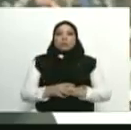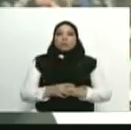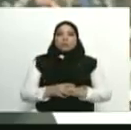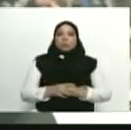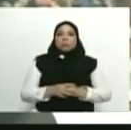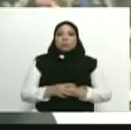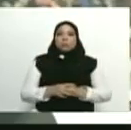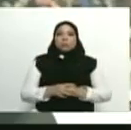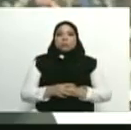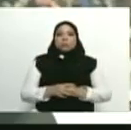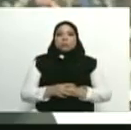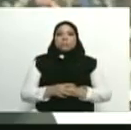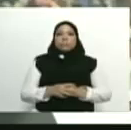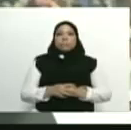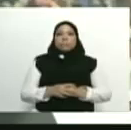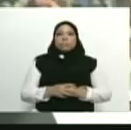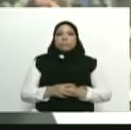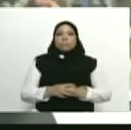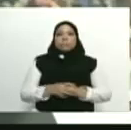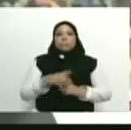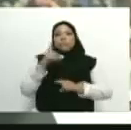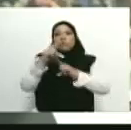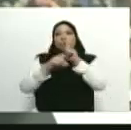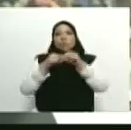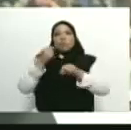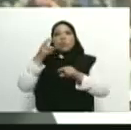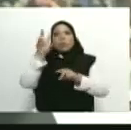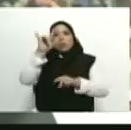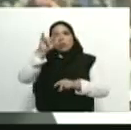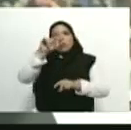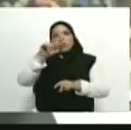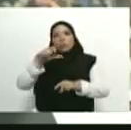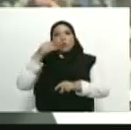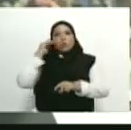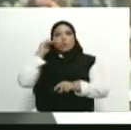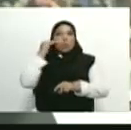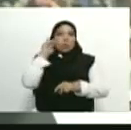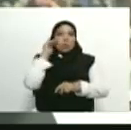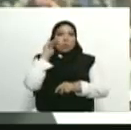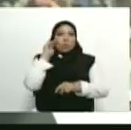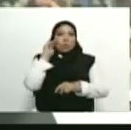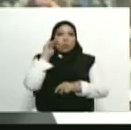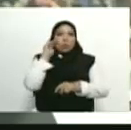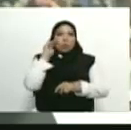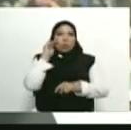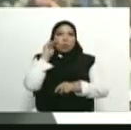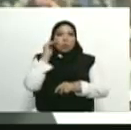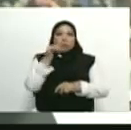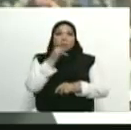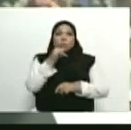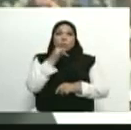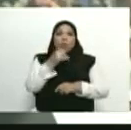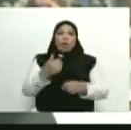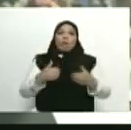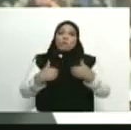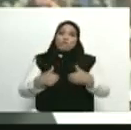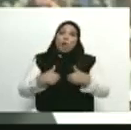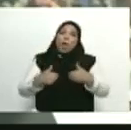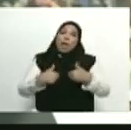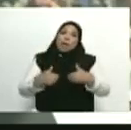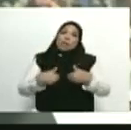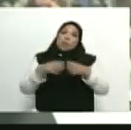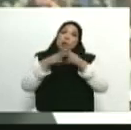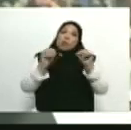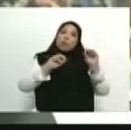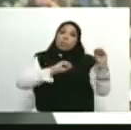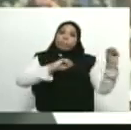Sí. Bueno, entonces hay que hacer un esfuerzo por redes sociales para informar a todos los